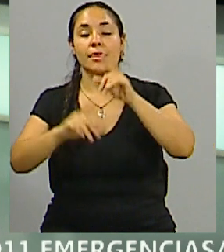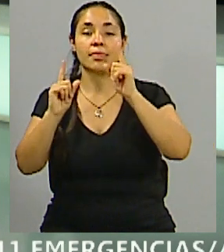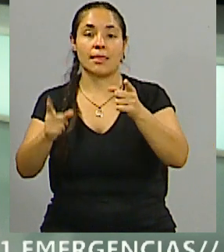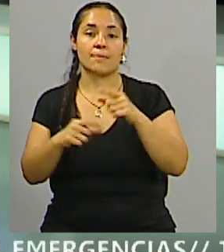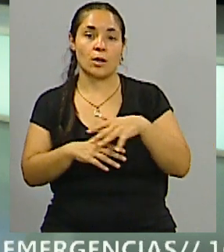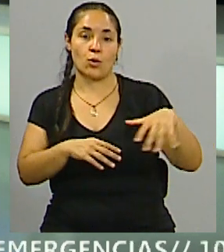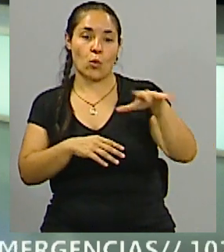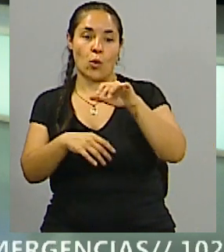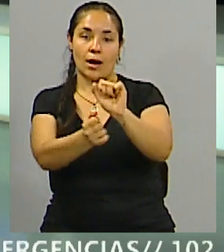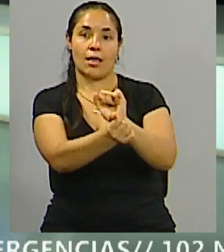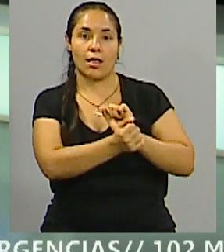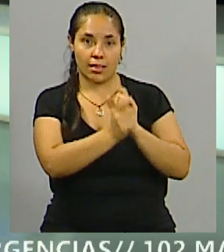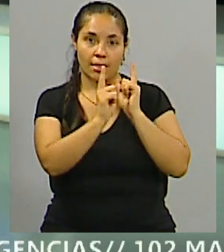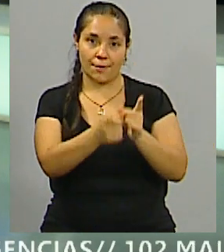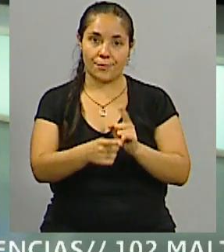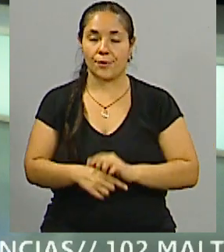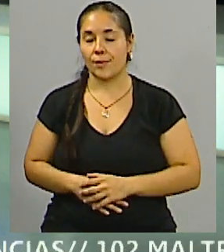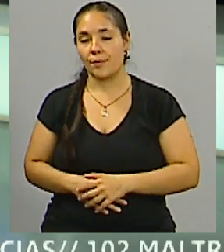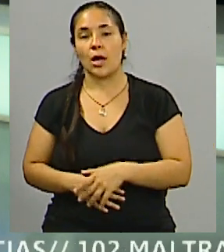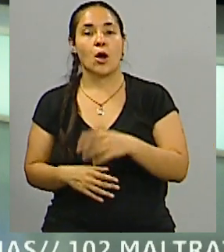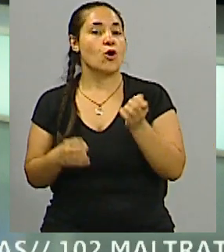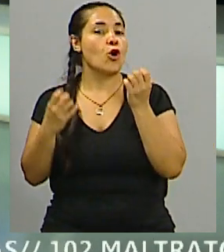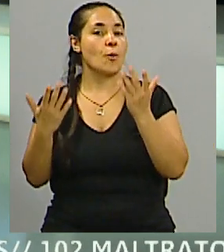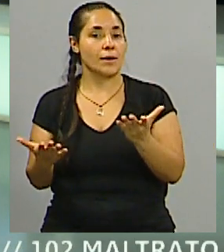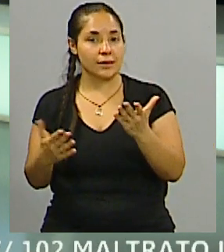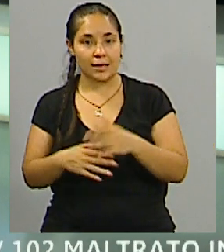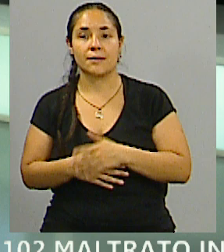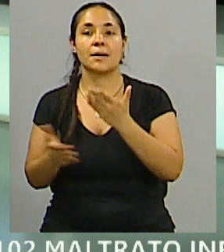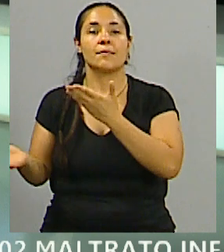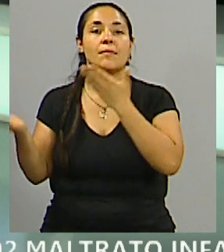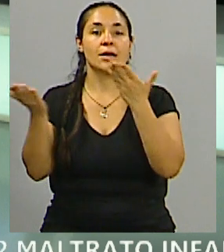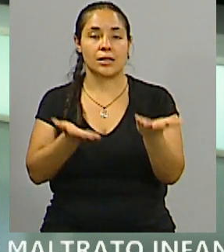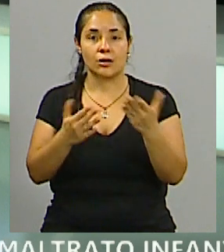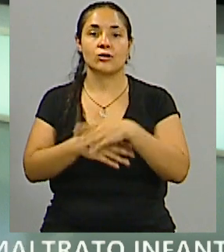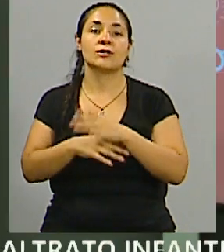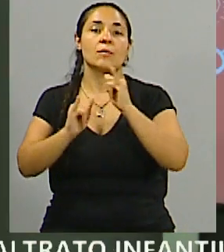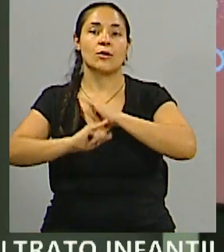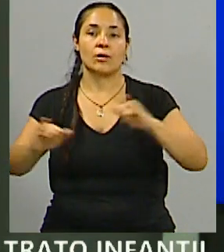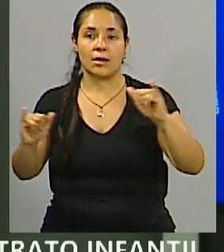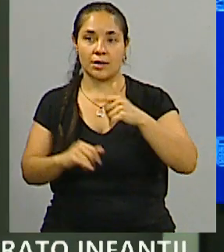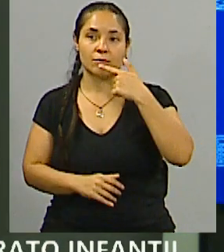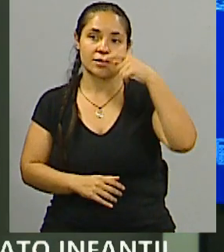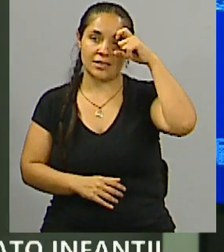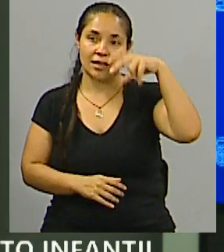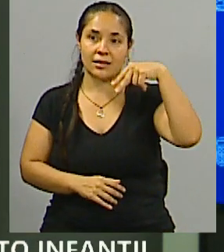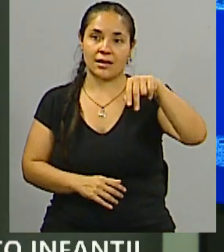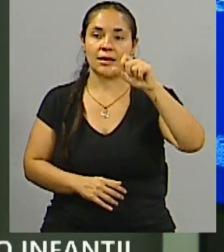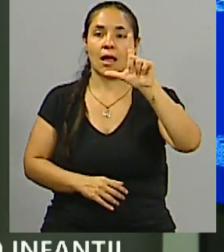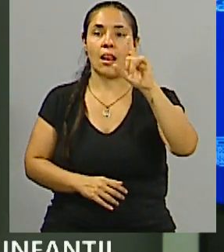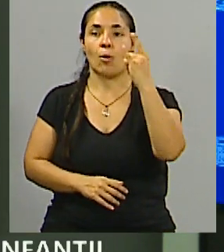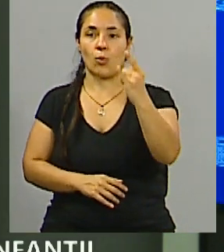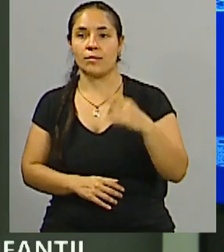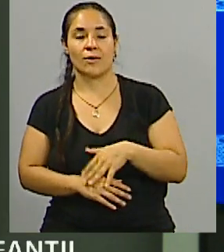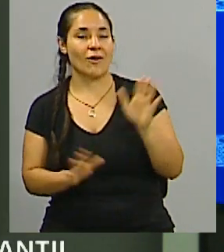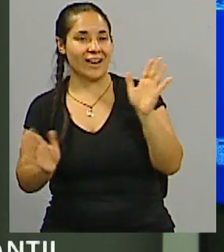de encierro. ¿Cómo le va, doctora? Bienvenida a Apuntes, a este programa de Señal U. ¿Qué tal? ¿Cómo estás? Buenas tardes.